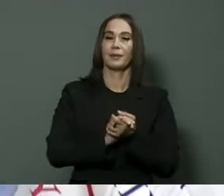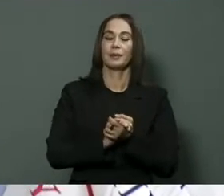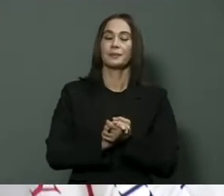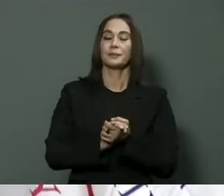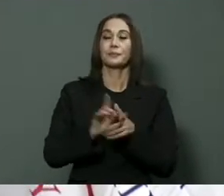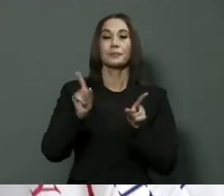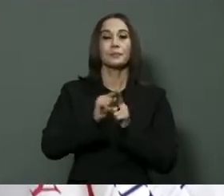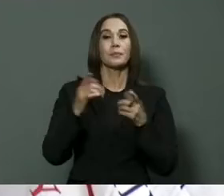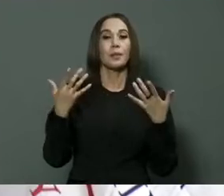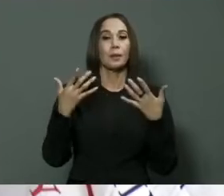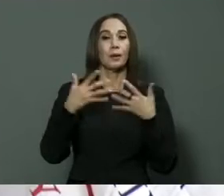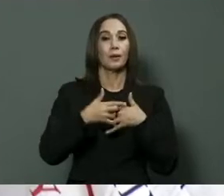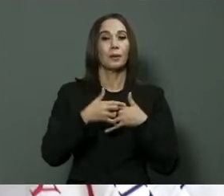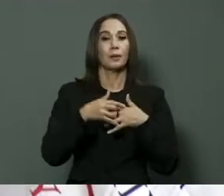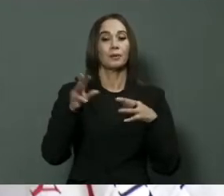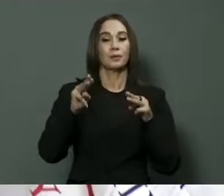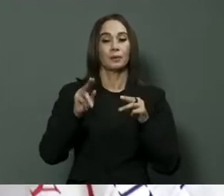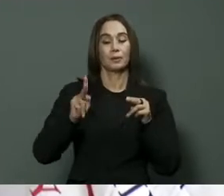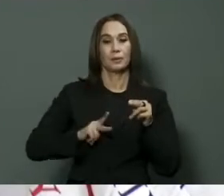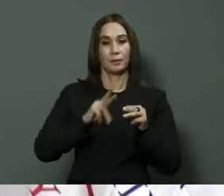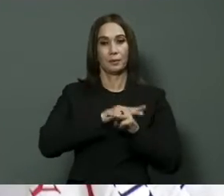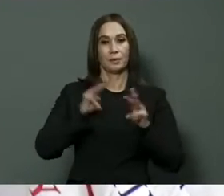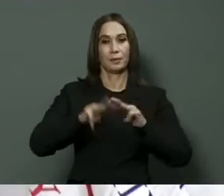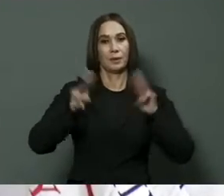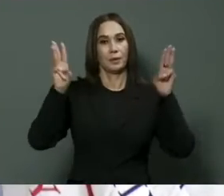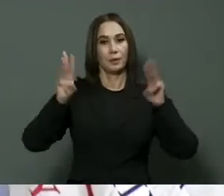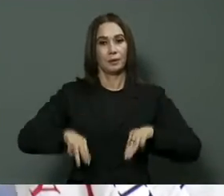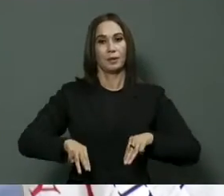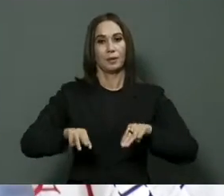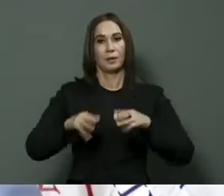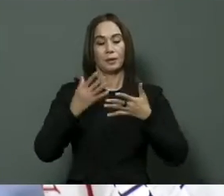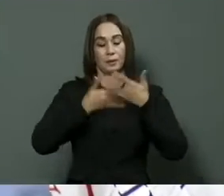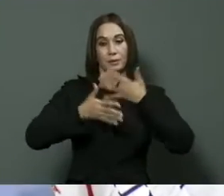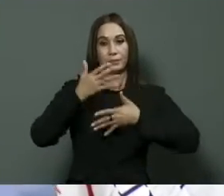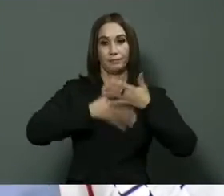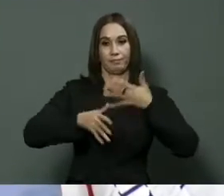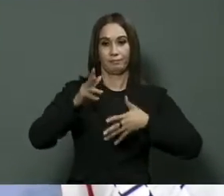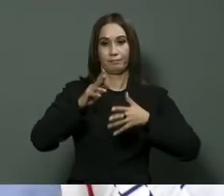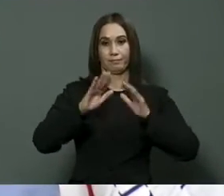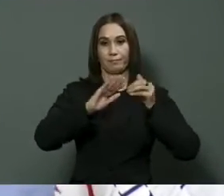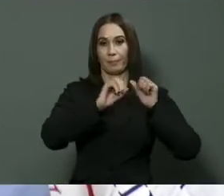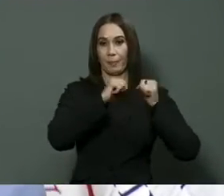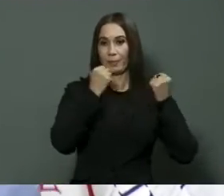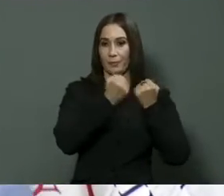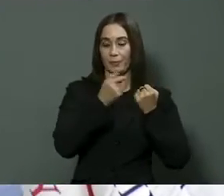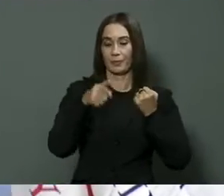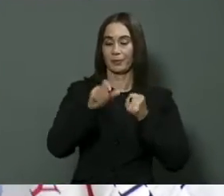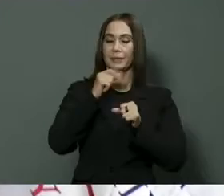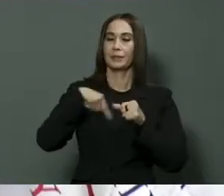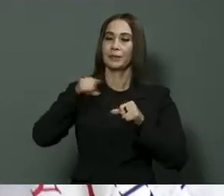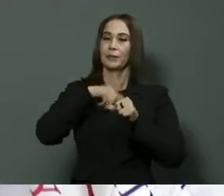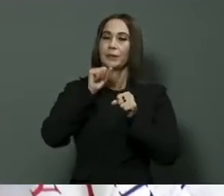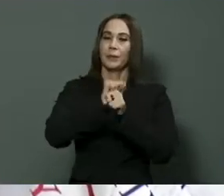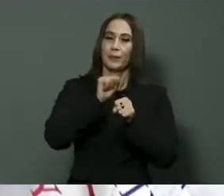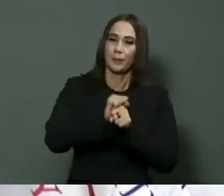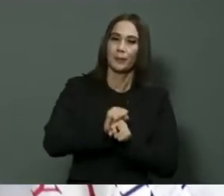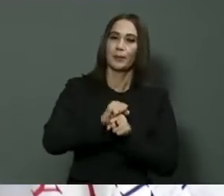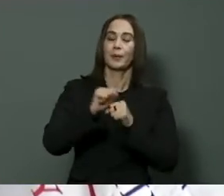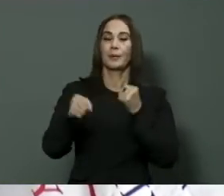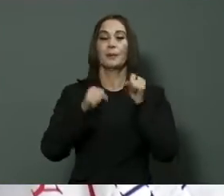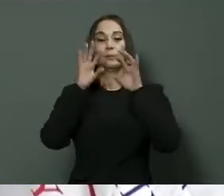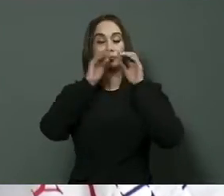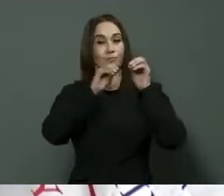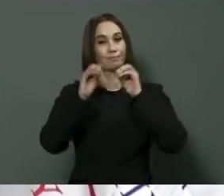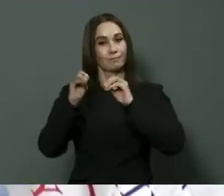y en combinación con el Viceministerio de Convivencia Ciudadana, vamos a trabajar, vamos a